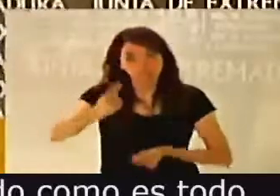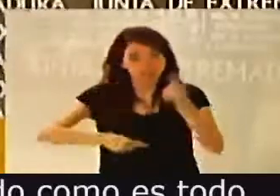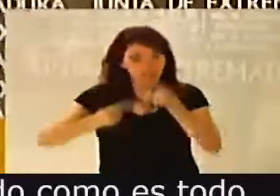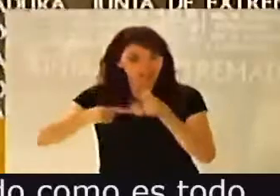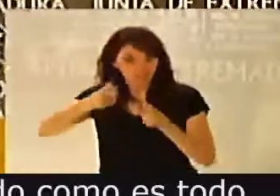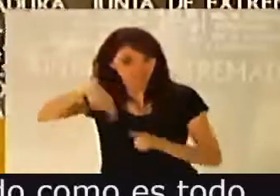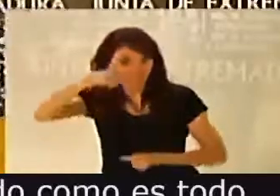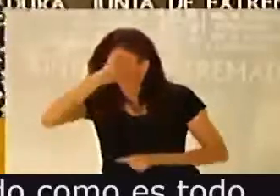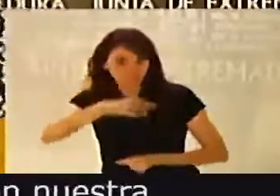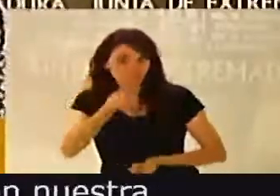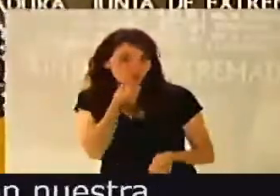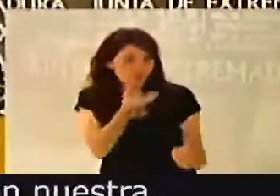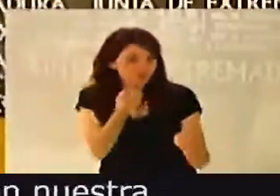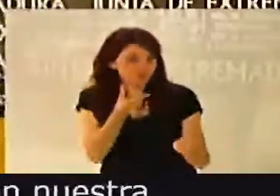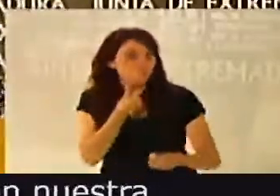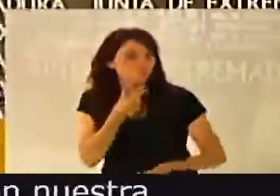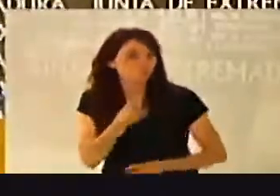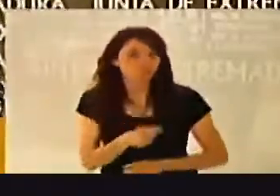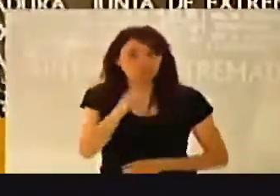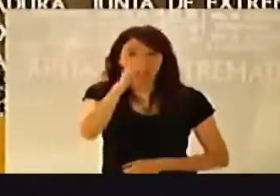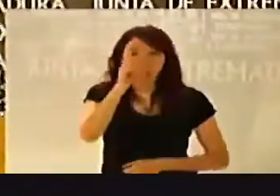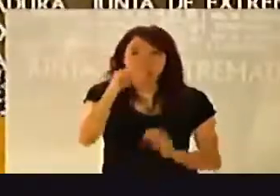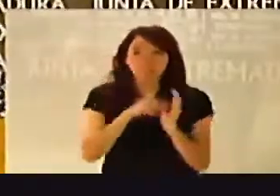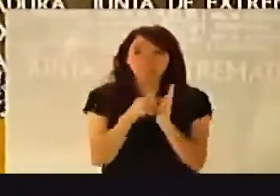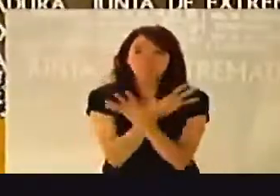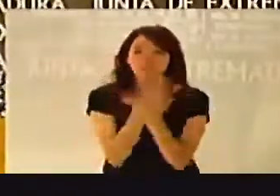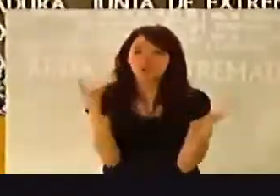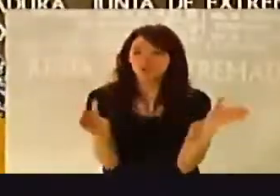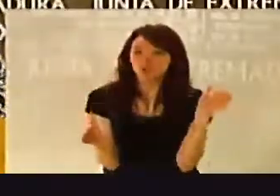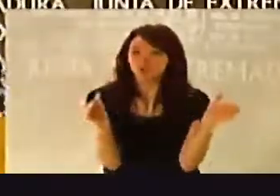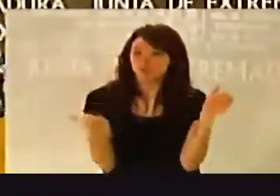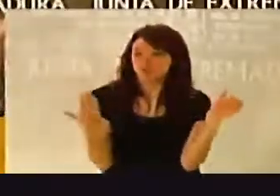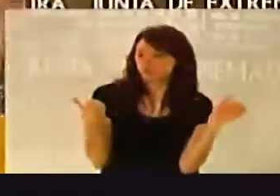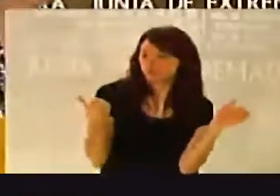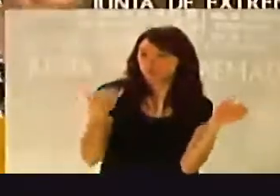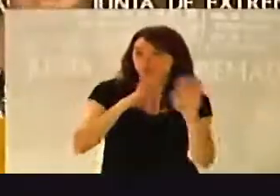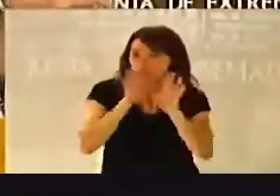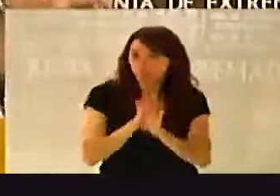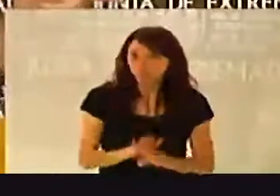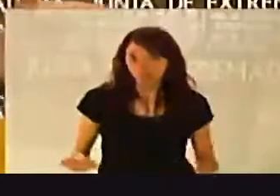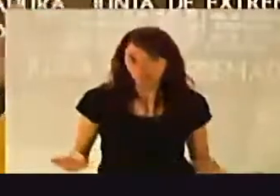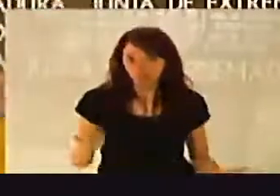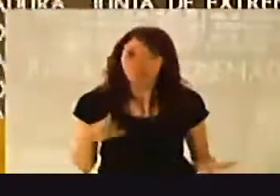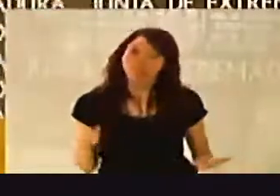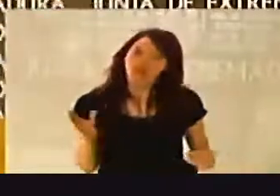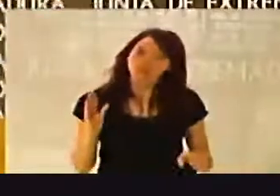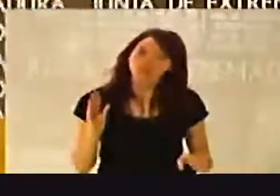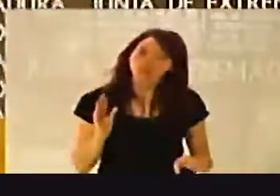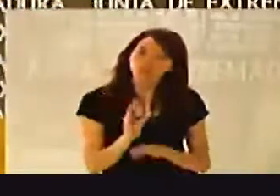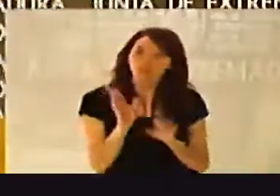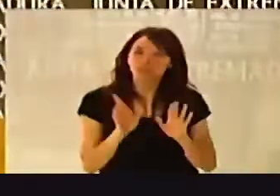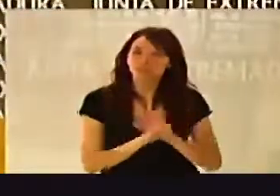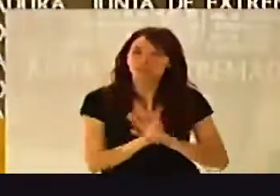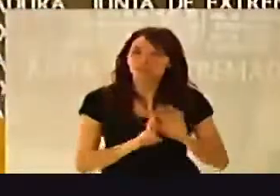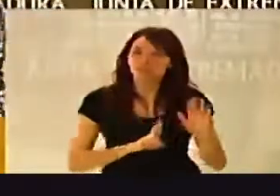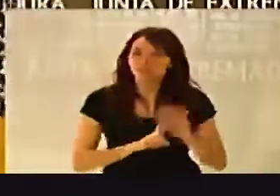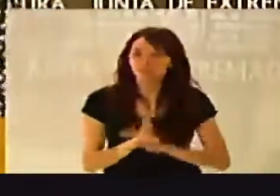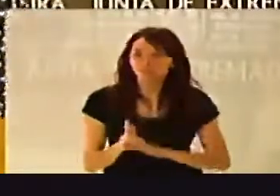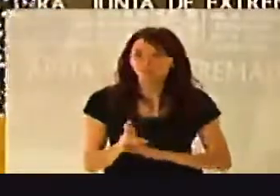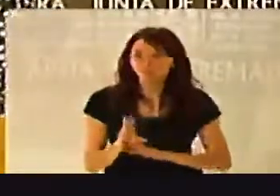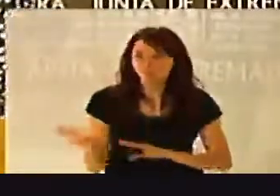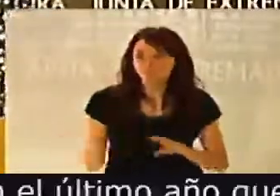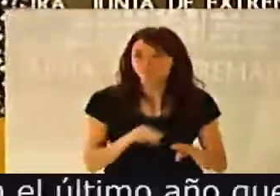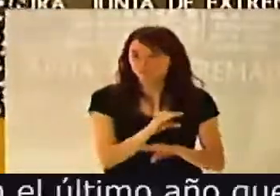gusta referenciarles. En el año 2018, que fue el último año en el que se destinaban unos recursos a todo juicio